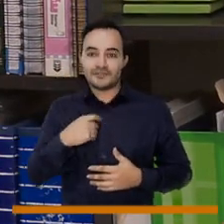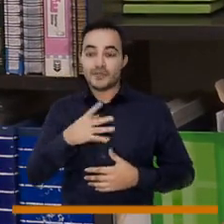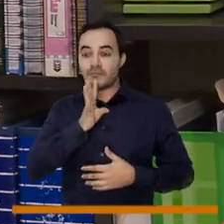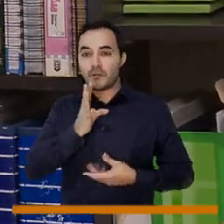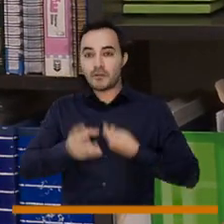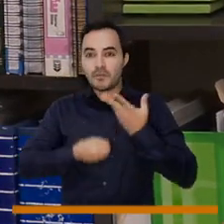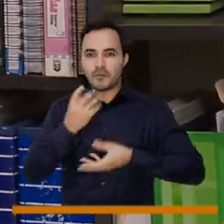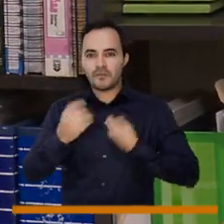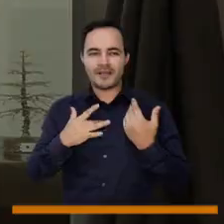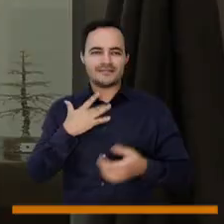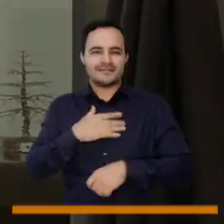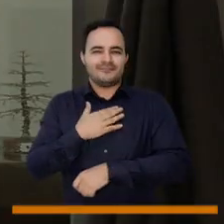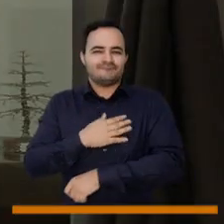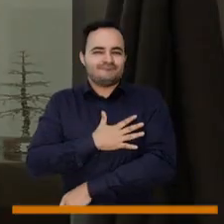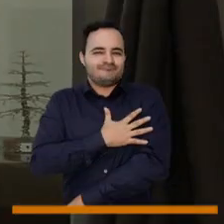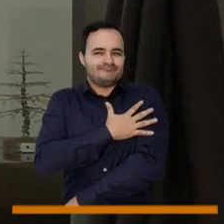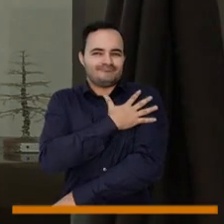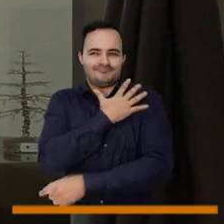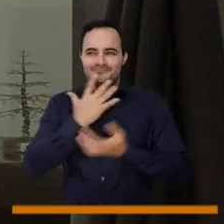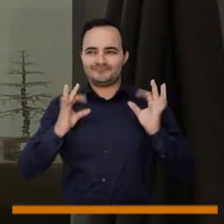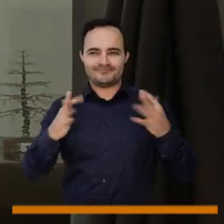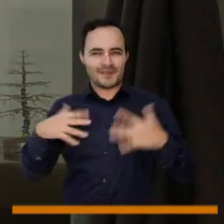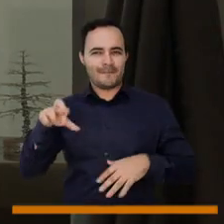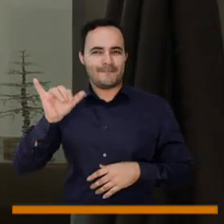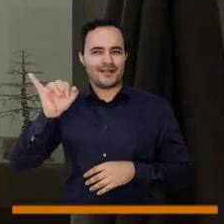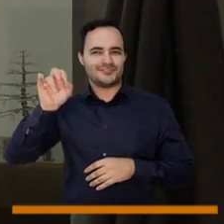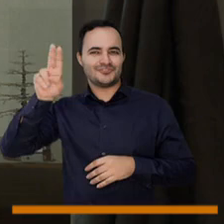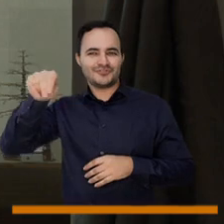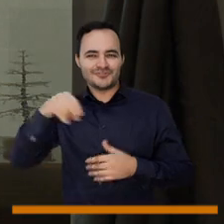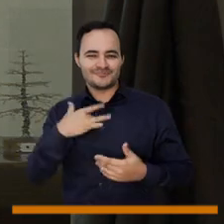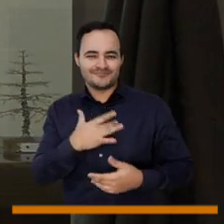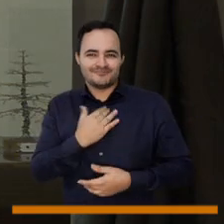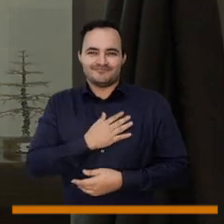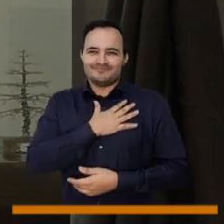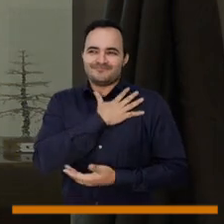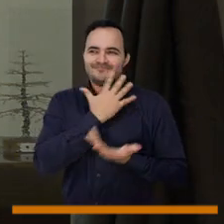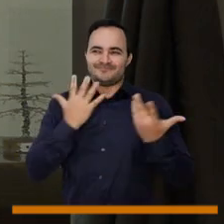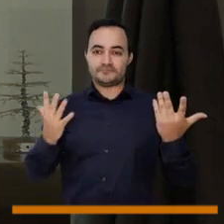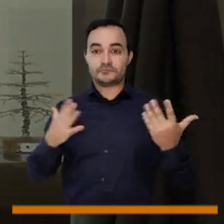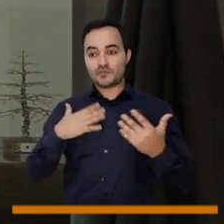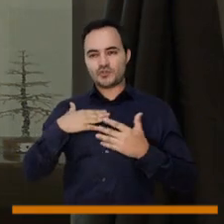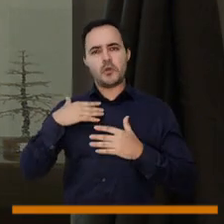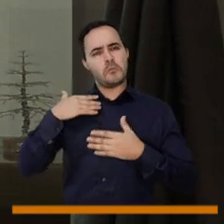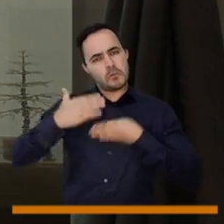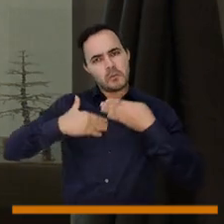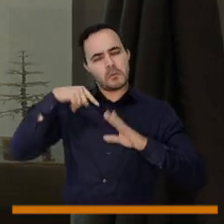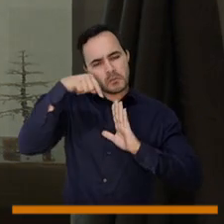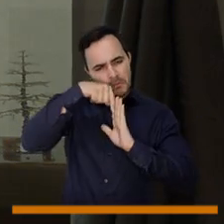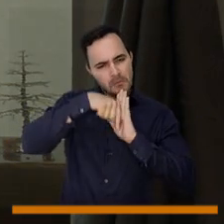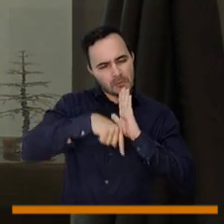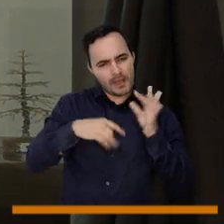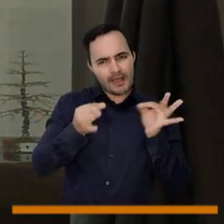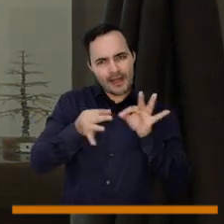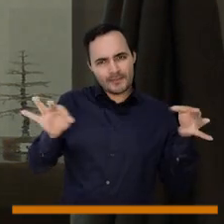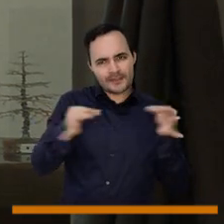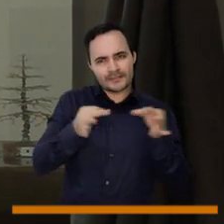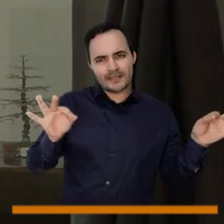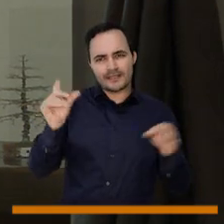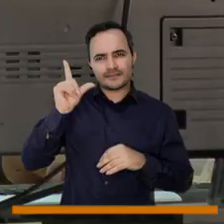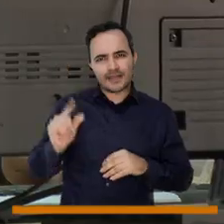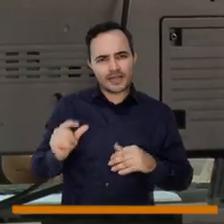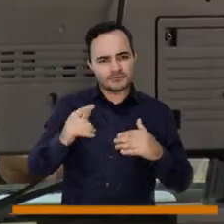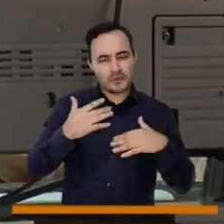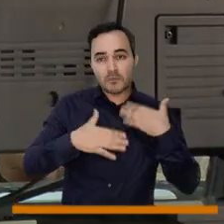como una pasión también. Es por esas tres particularidades. Cada día me fui metiendo con la gramática hasta que llegó el momento